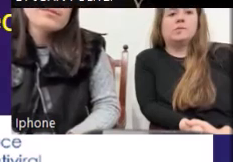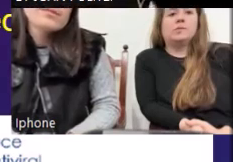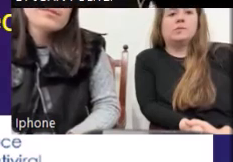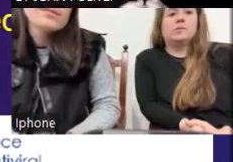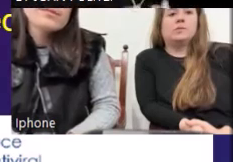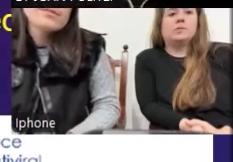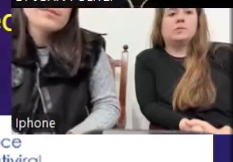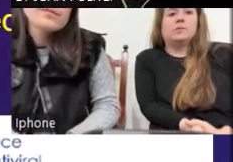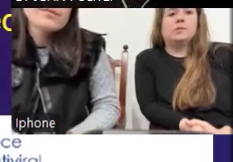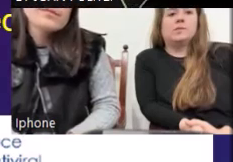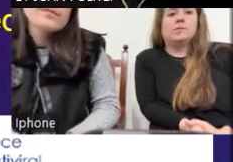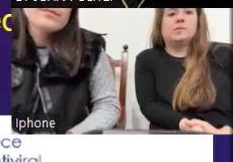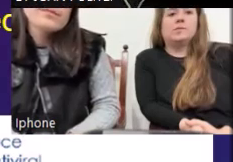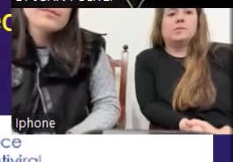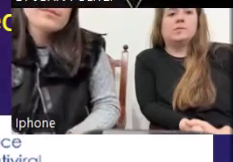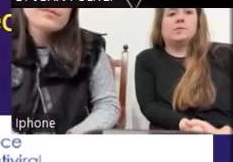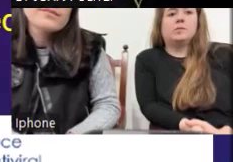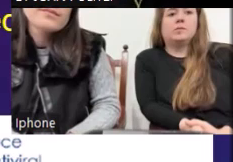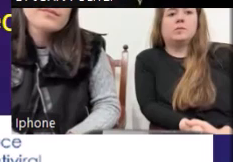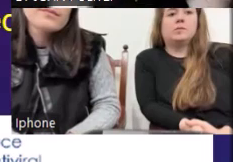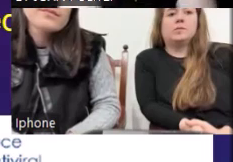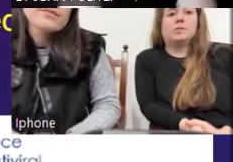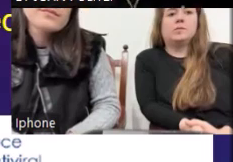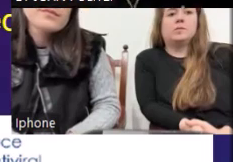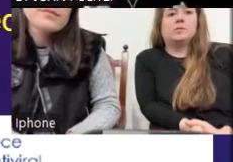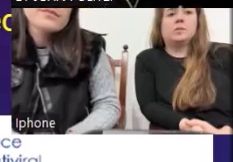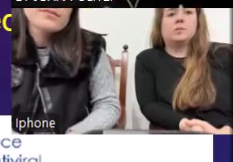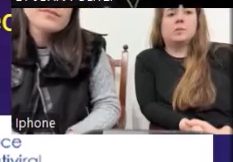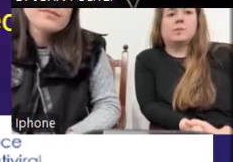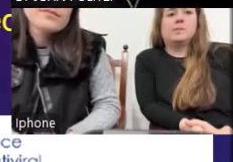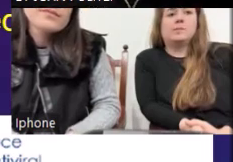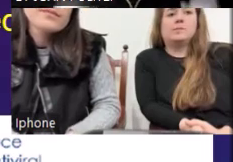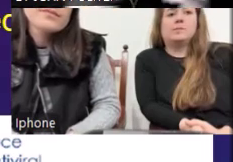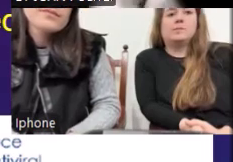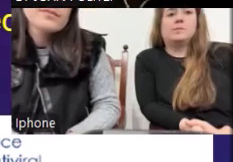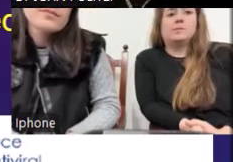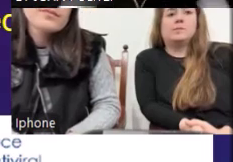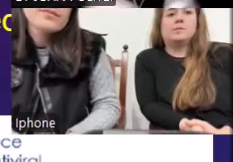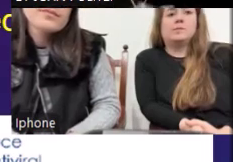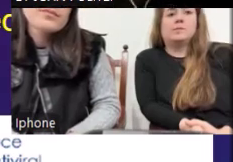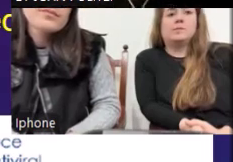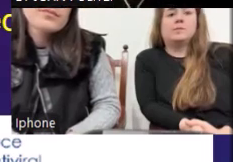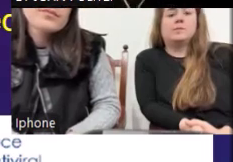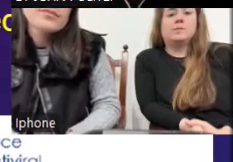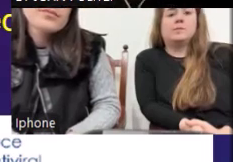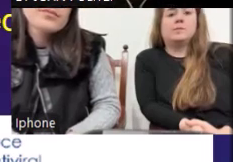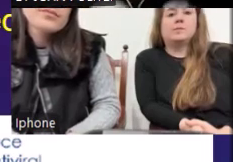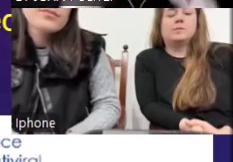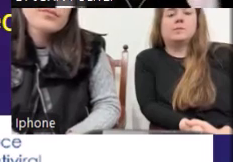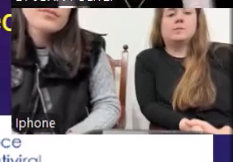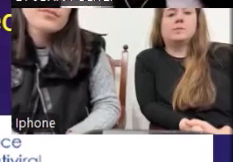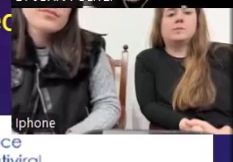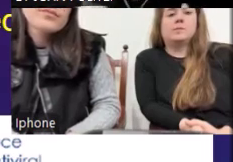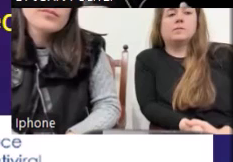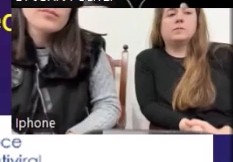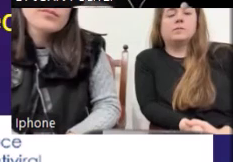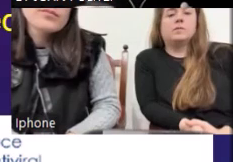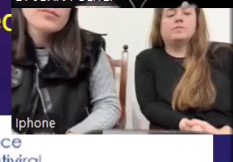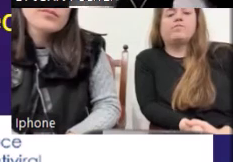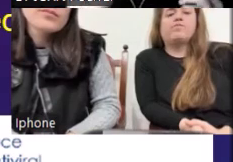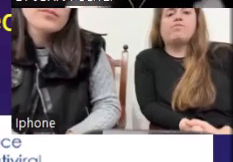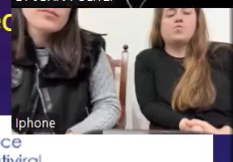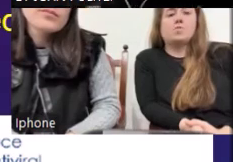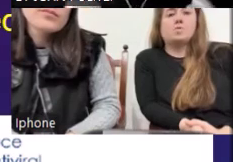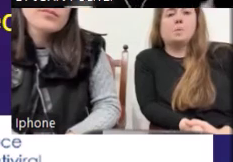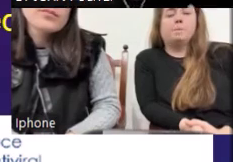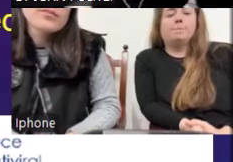cuando uno reingresa las células, reinyecta las células del paciente con el virus y con el gen, Hay que bajar la inmunidad,